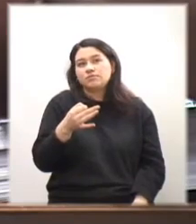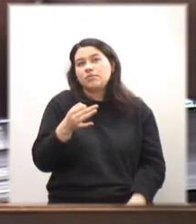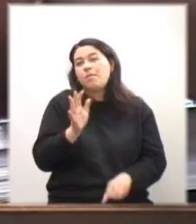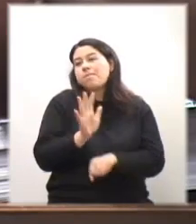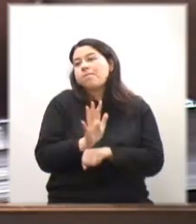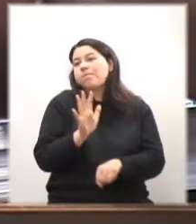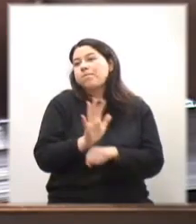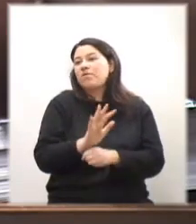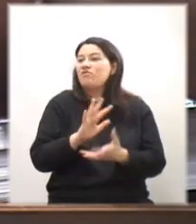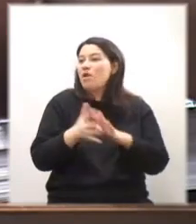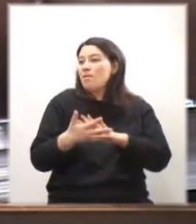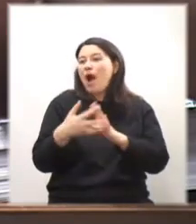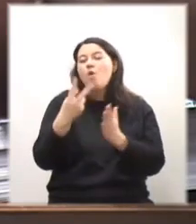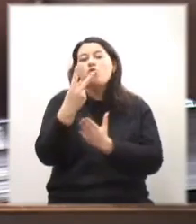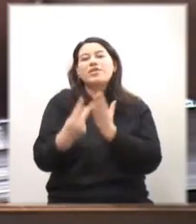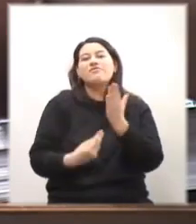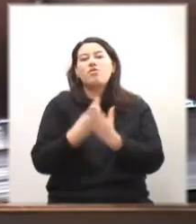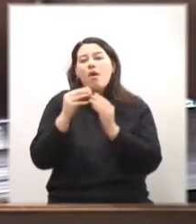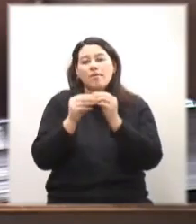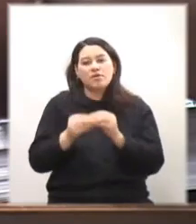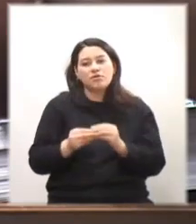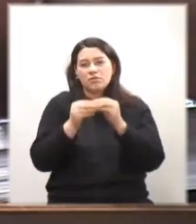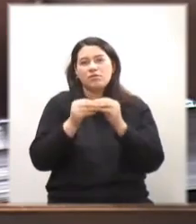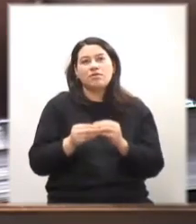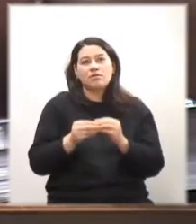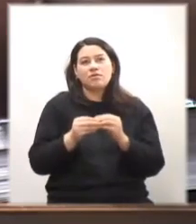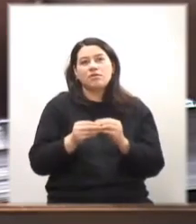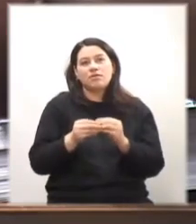dibujo presupuestal, para pasar,